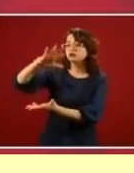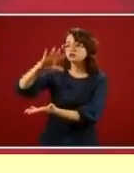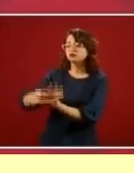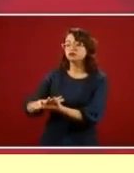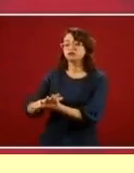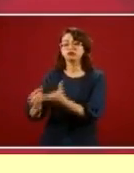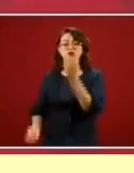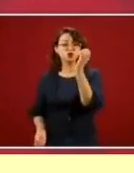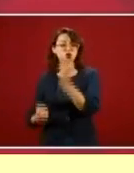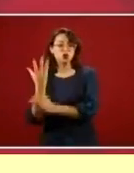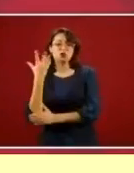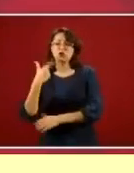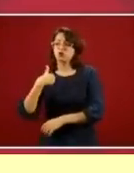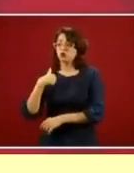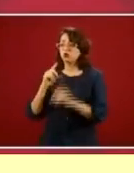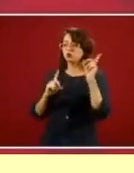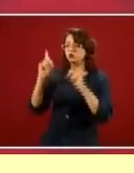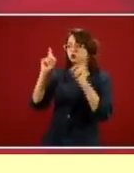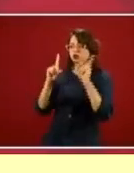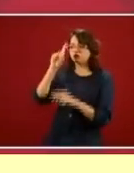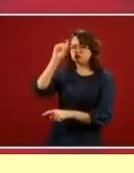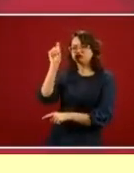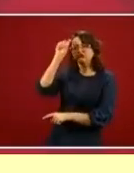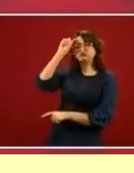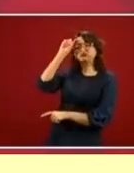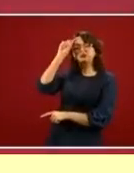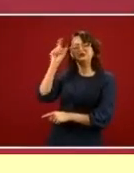a un partido político. No,